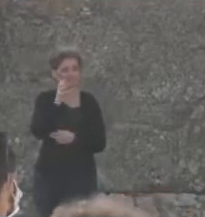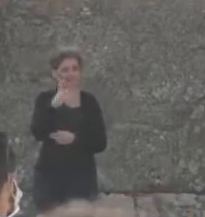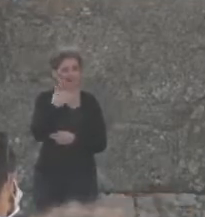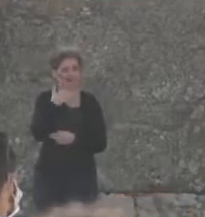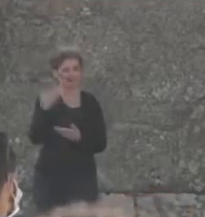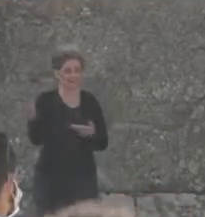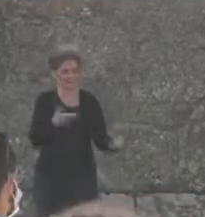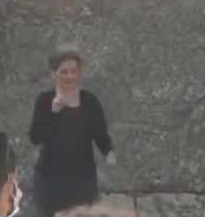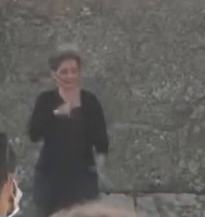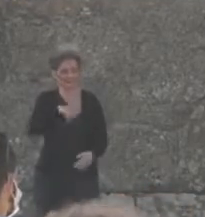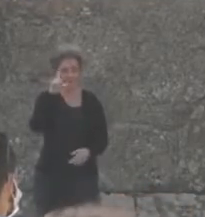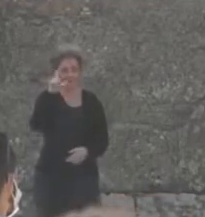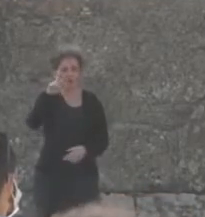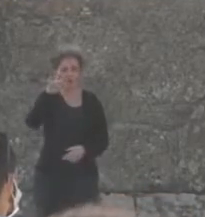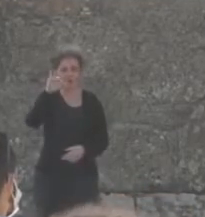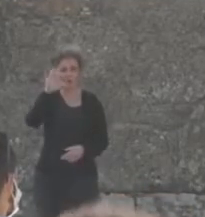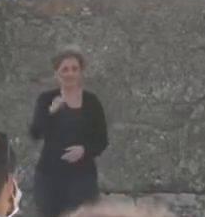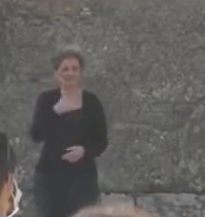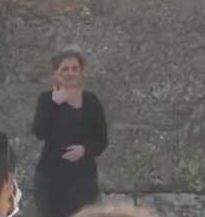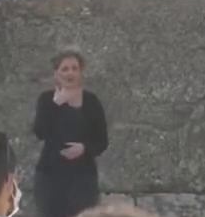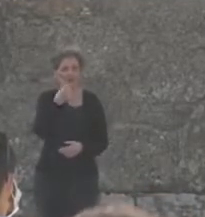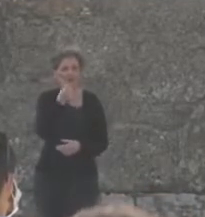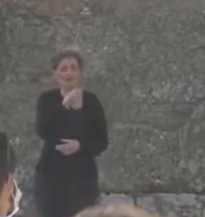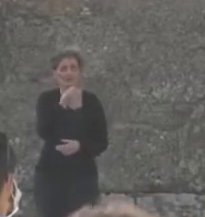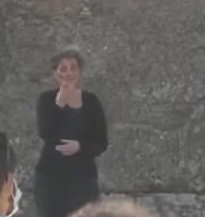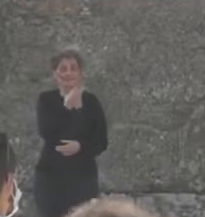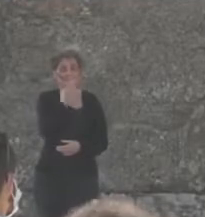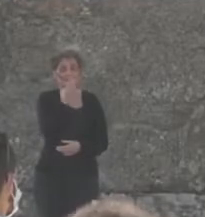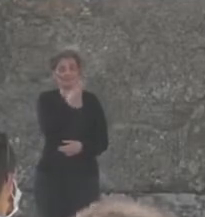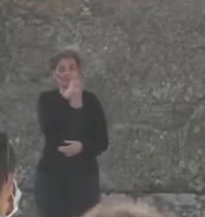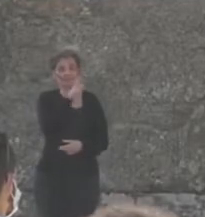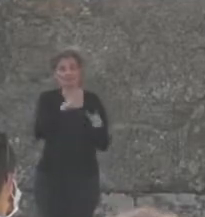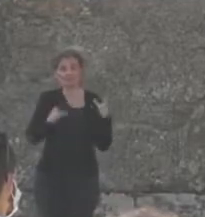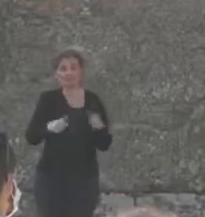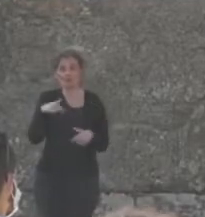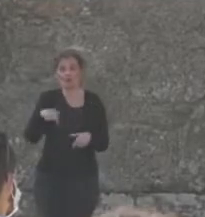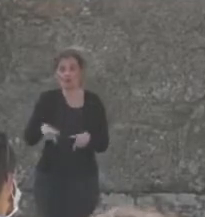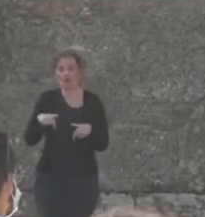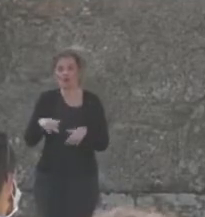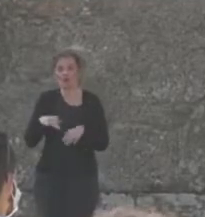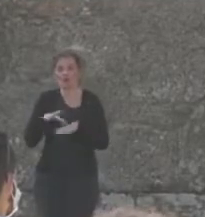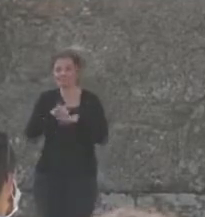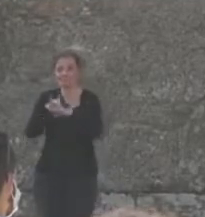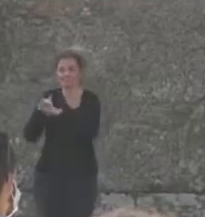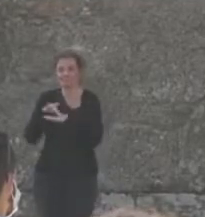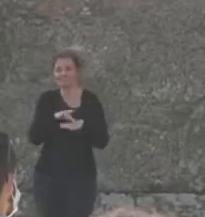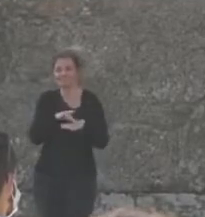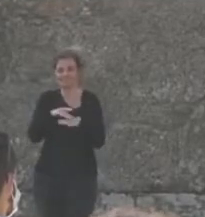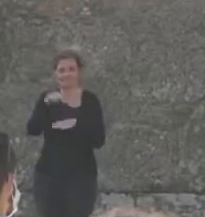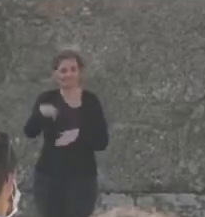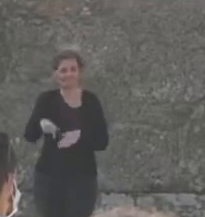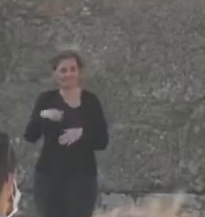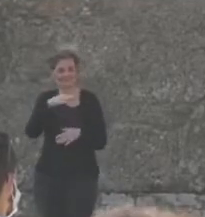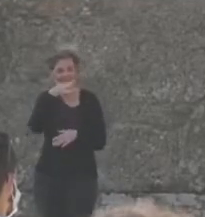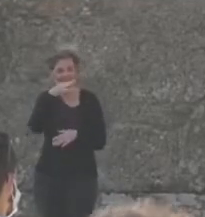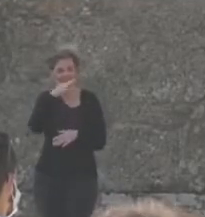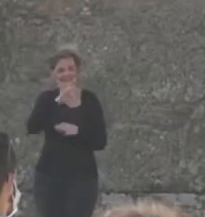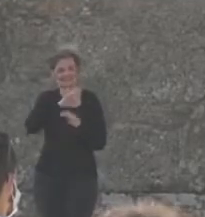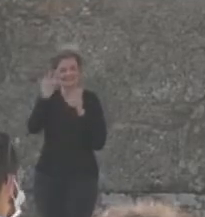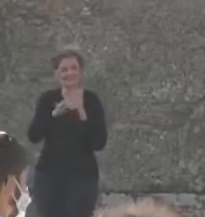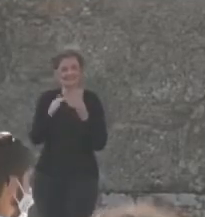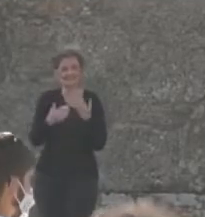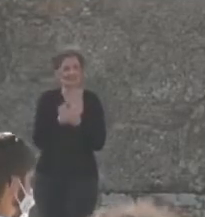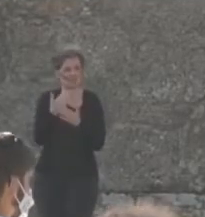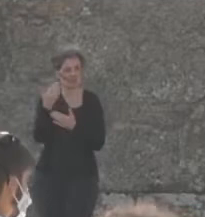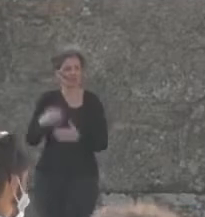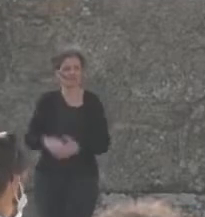aquí. Bueno, alguna das tres persoas que hoxe guiaron esta tarde de xornada.